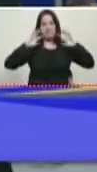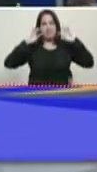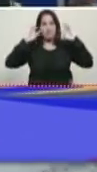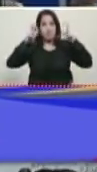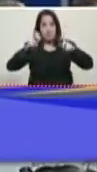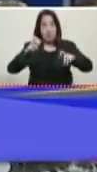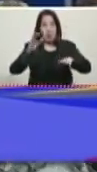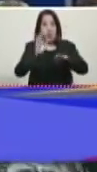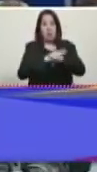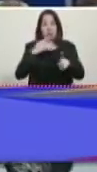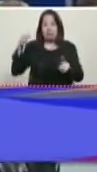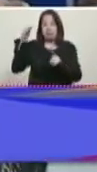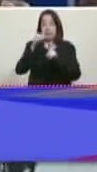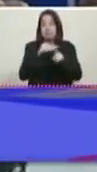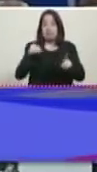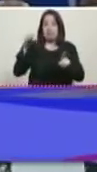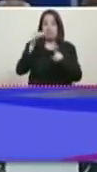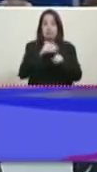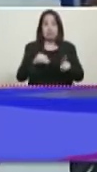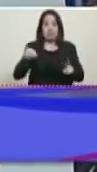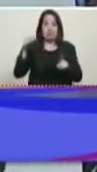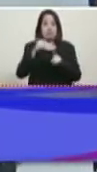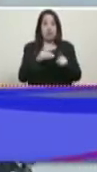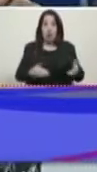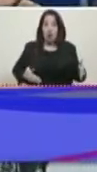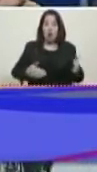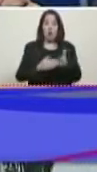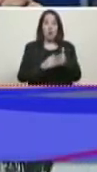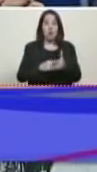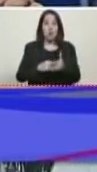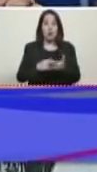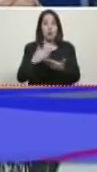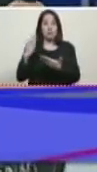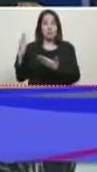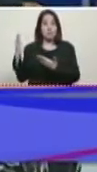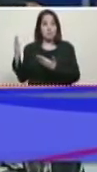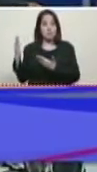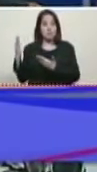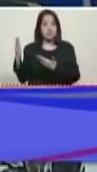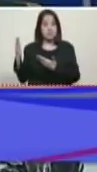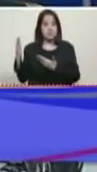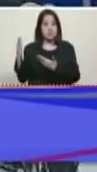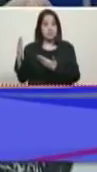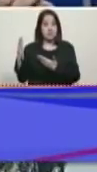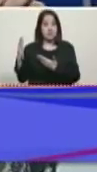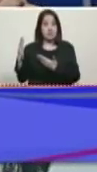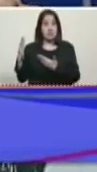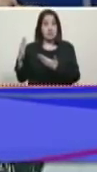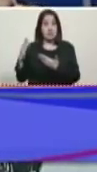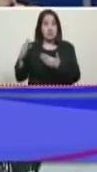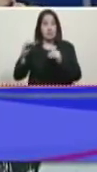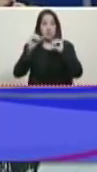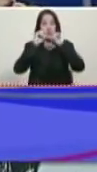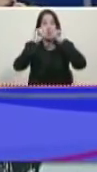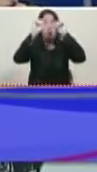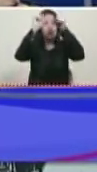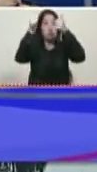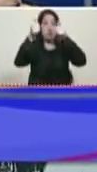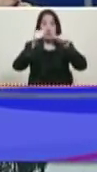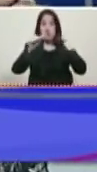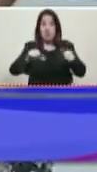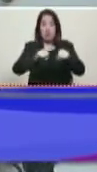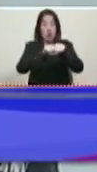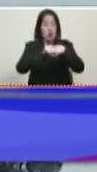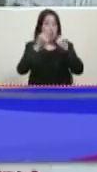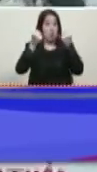agresión e informe al maestro armando reverón la estatua de reverón fue destruida en el bulevar de sabana grande